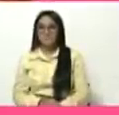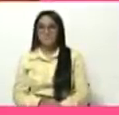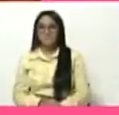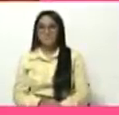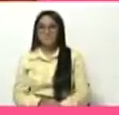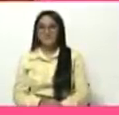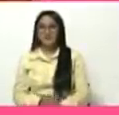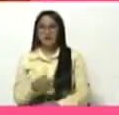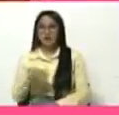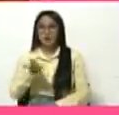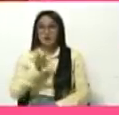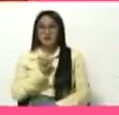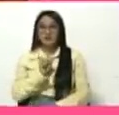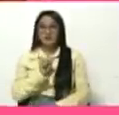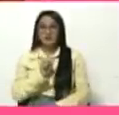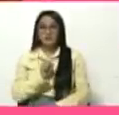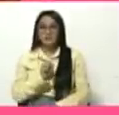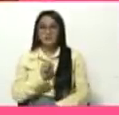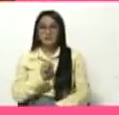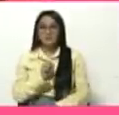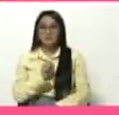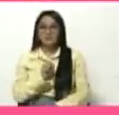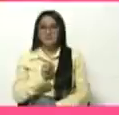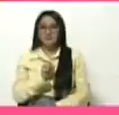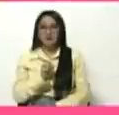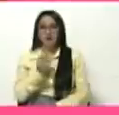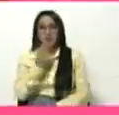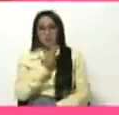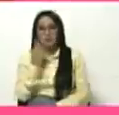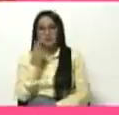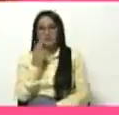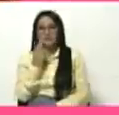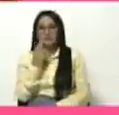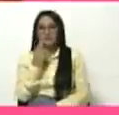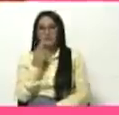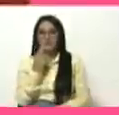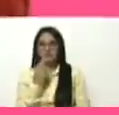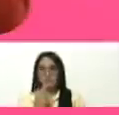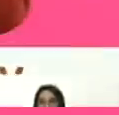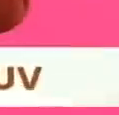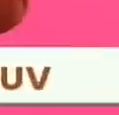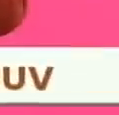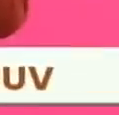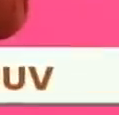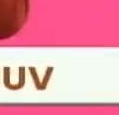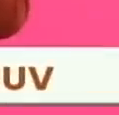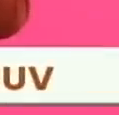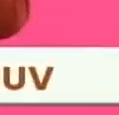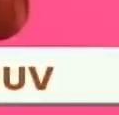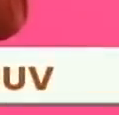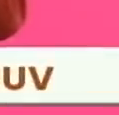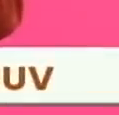que no entienden de compromisos, no